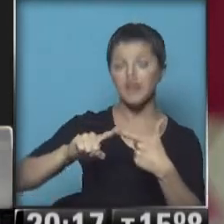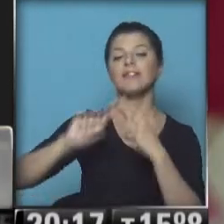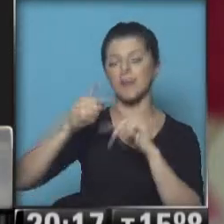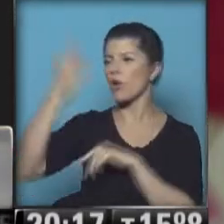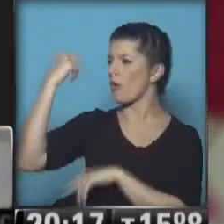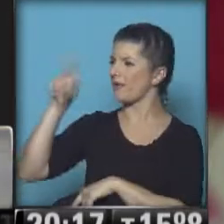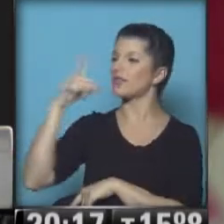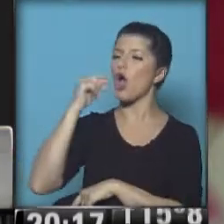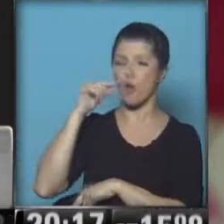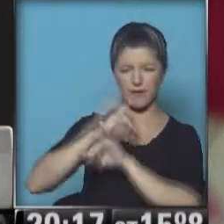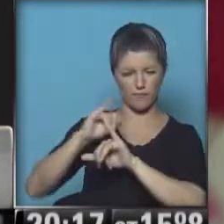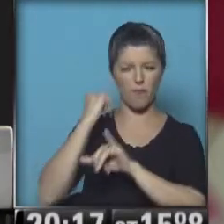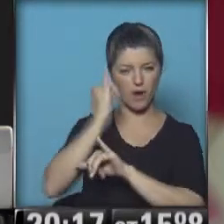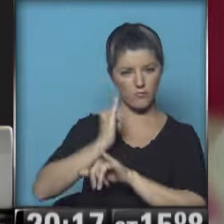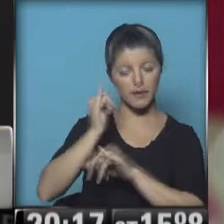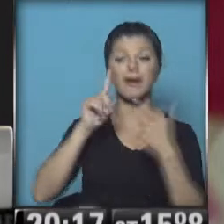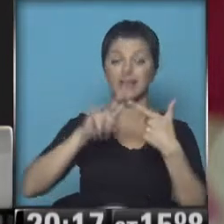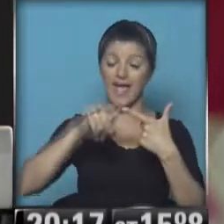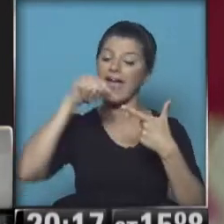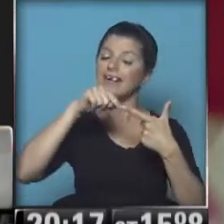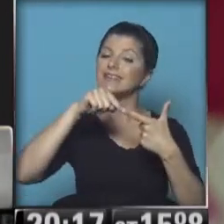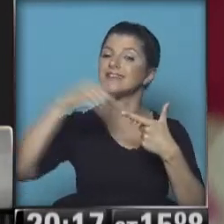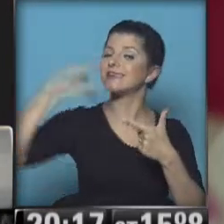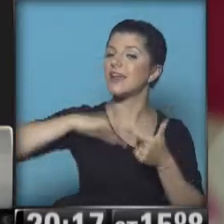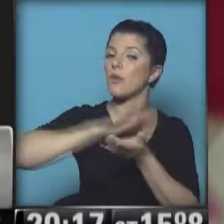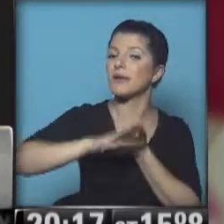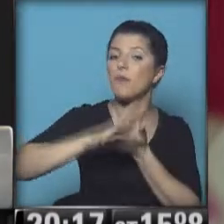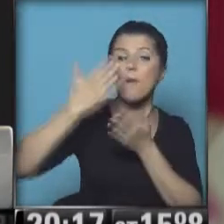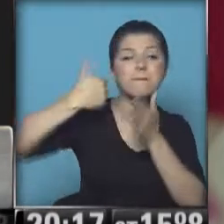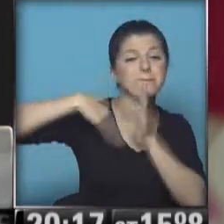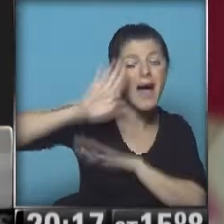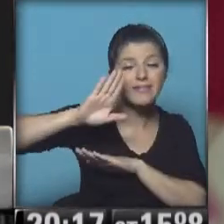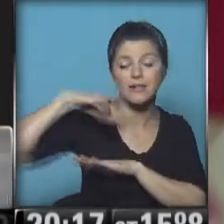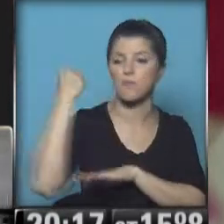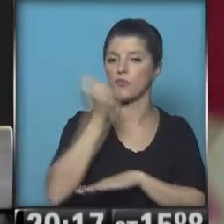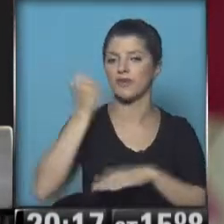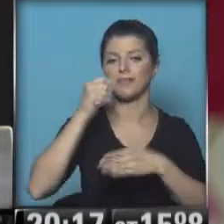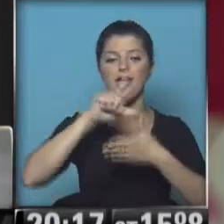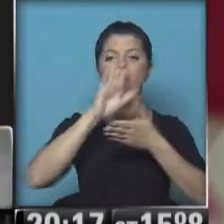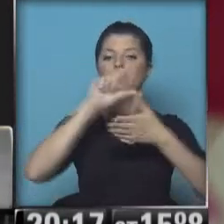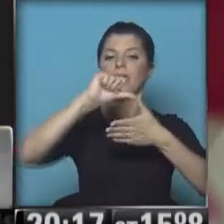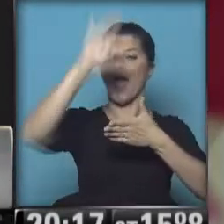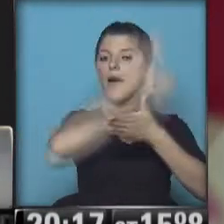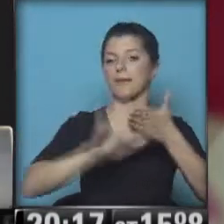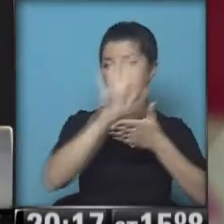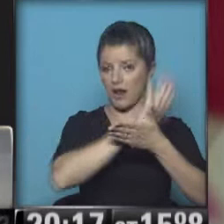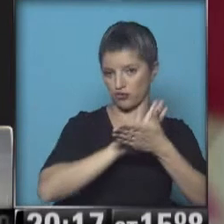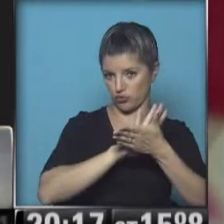investigador en el informe, es el salario mínimo más alto de la región, especialmente